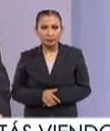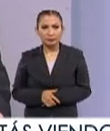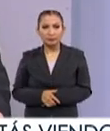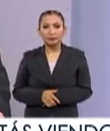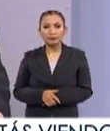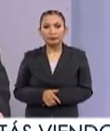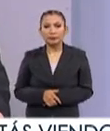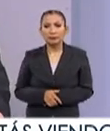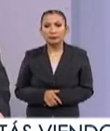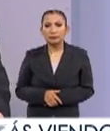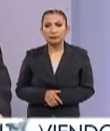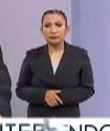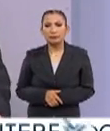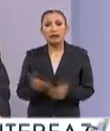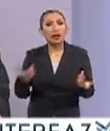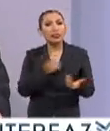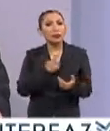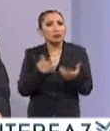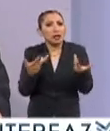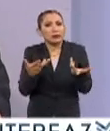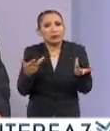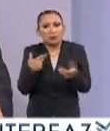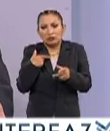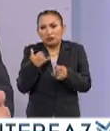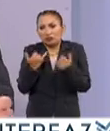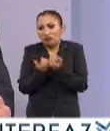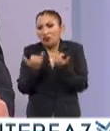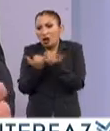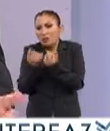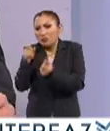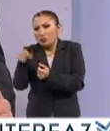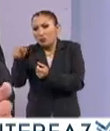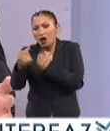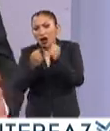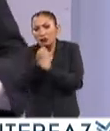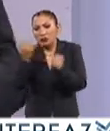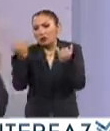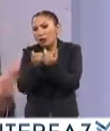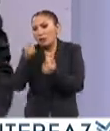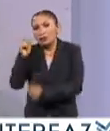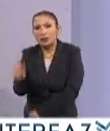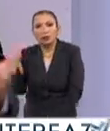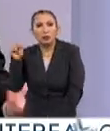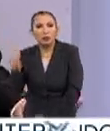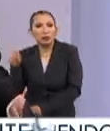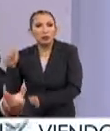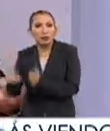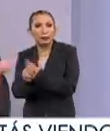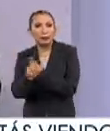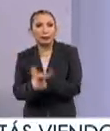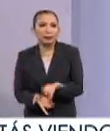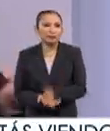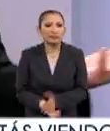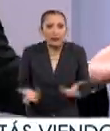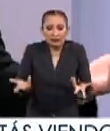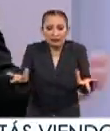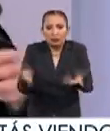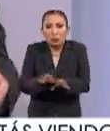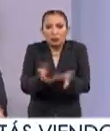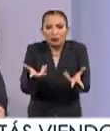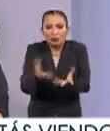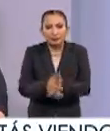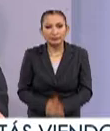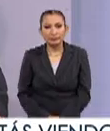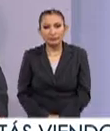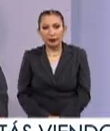círculos sociales, ¿qué se debe hacer? Porque siguen pasando los años y sigue existiendo esta cuestión, sigue habiendo ¿qué hay que hacer